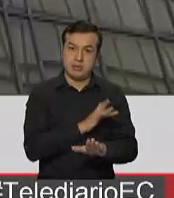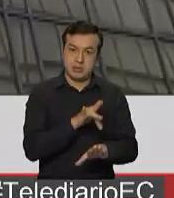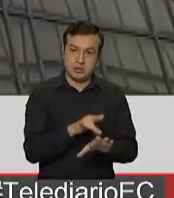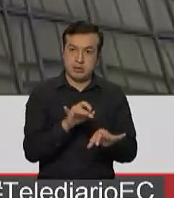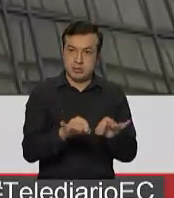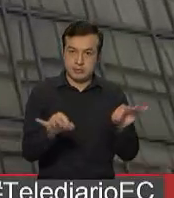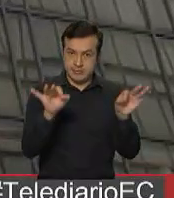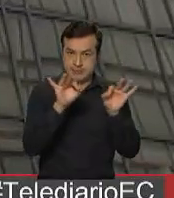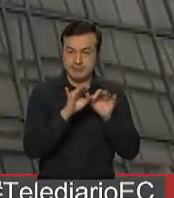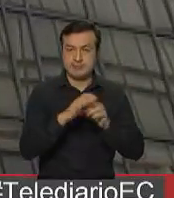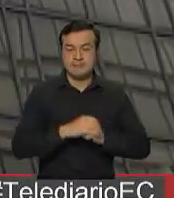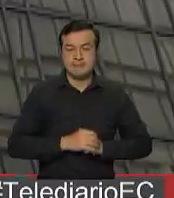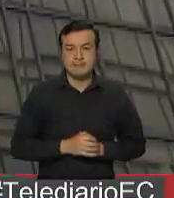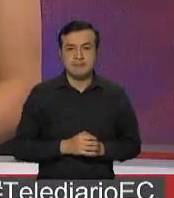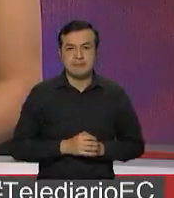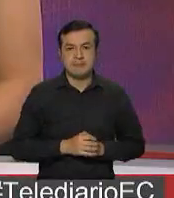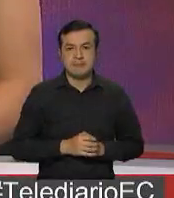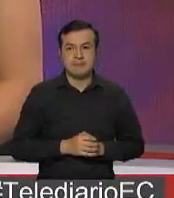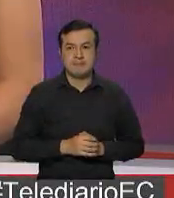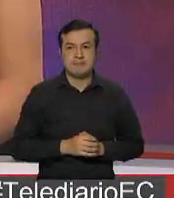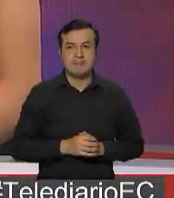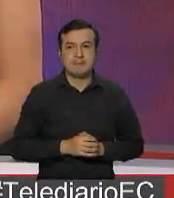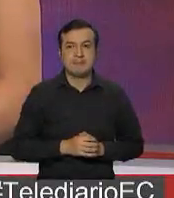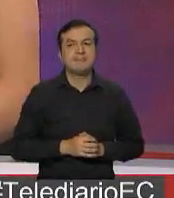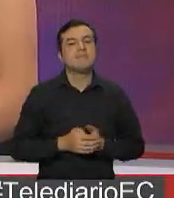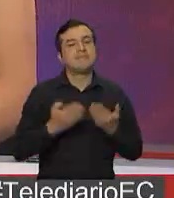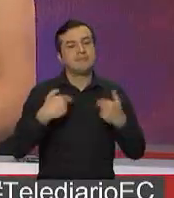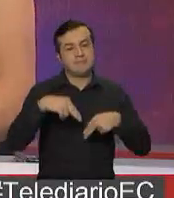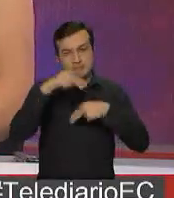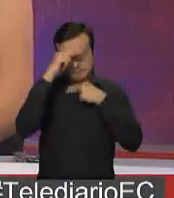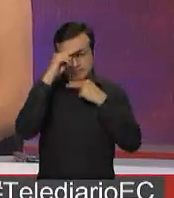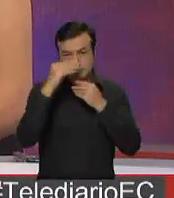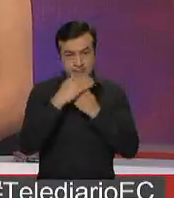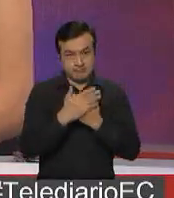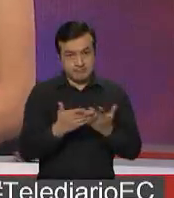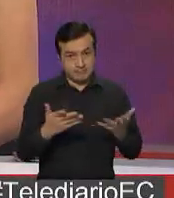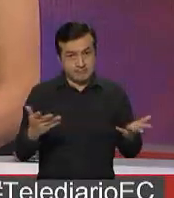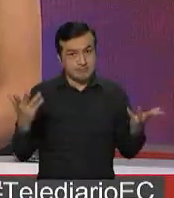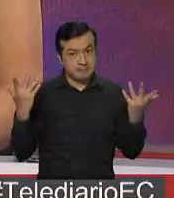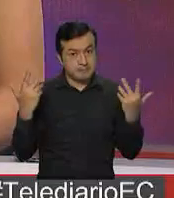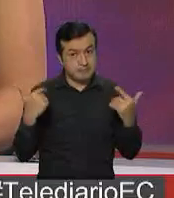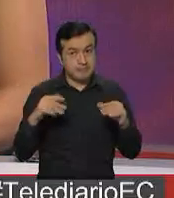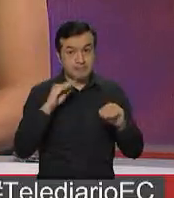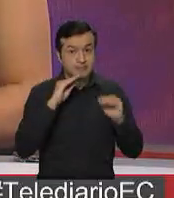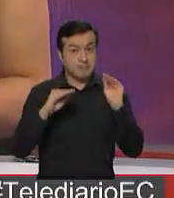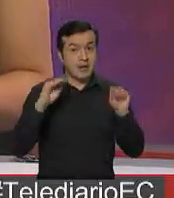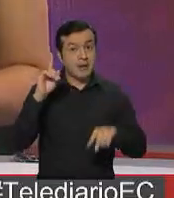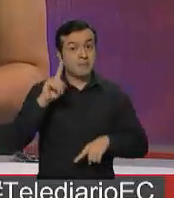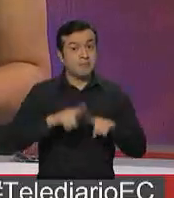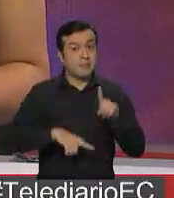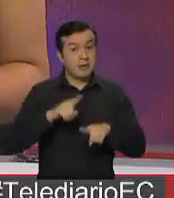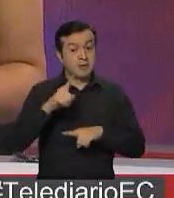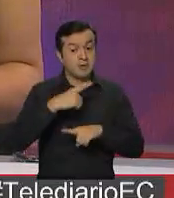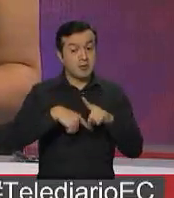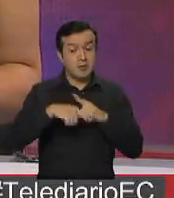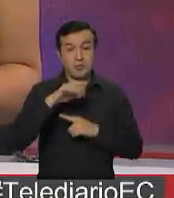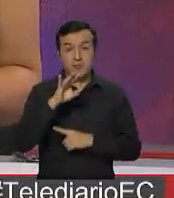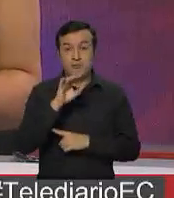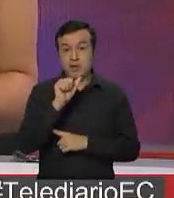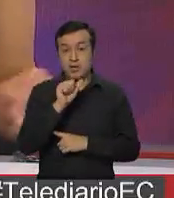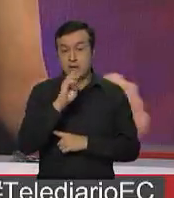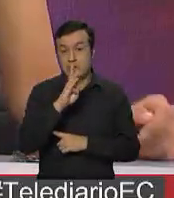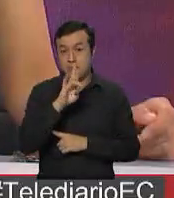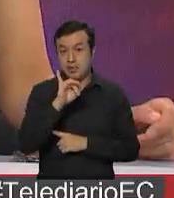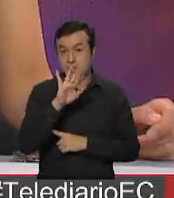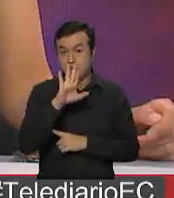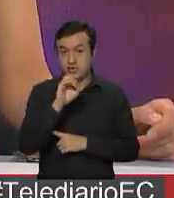Luis Alfredo Zúñiga, Ecuador TV. Y con esto cerramos esta primera parte de Telediario, amigos y amigas, pero enseguida viene Fabricio